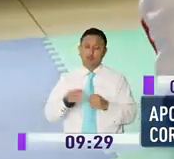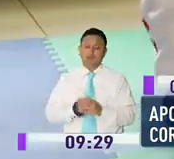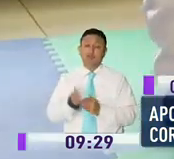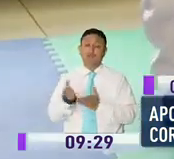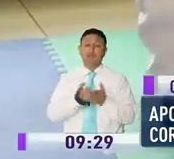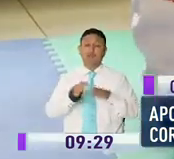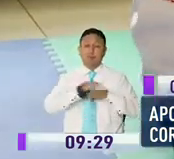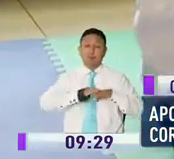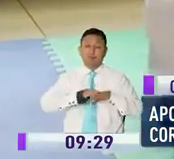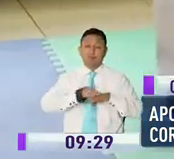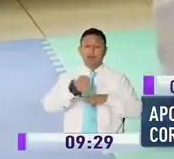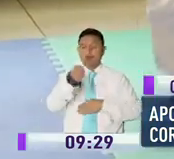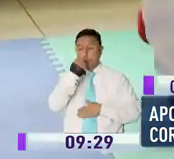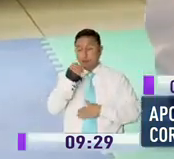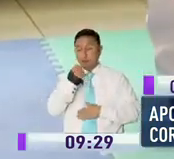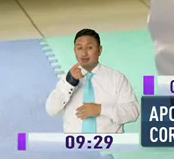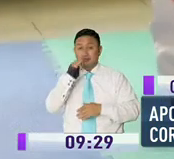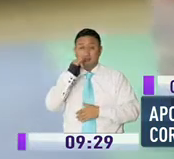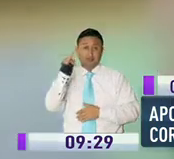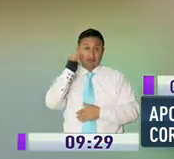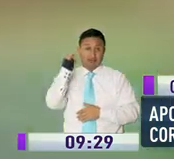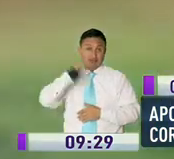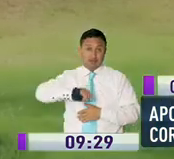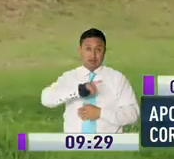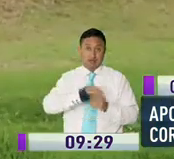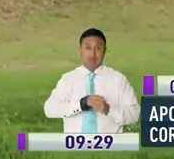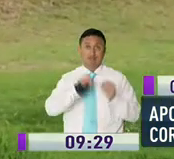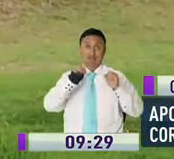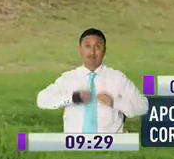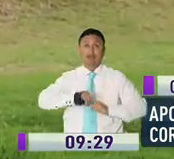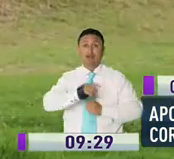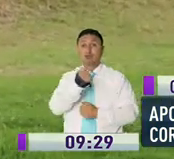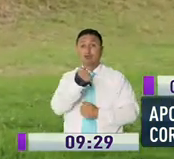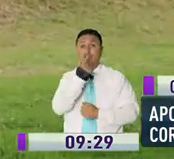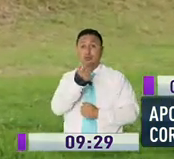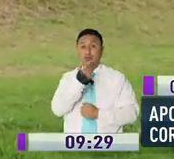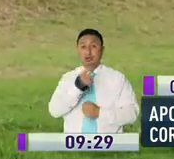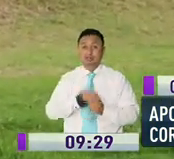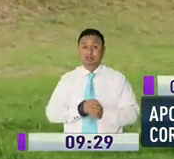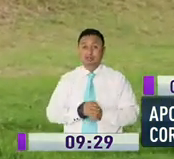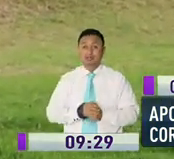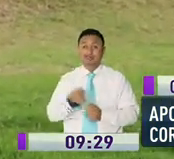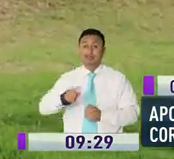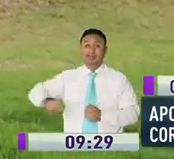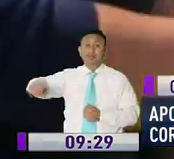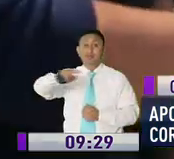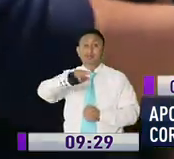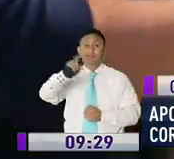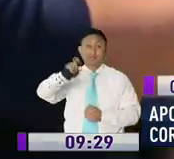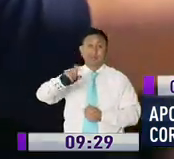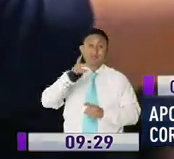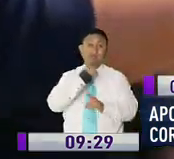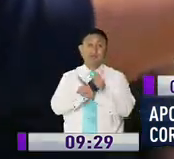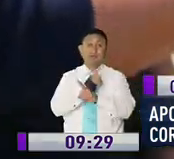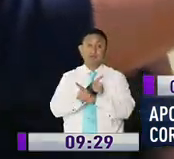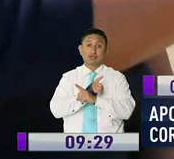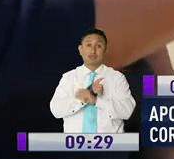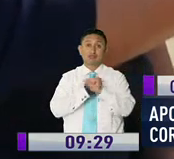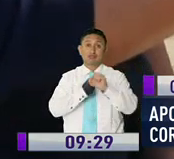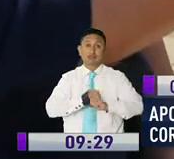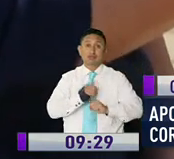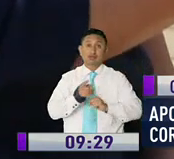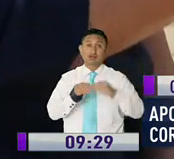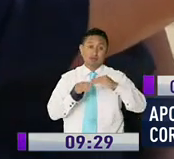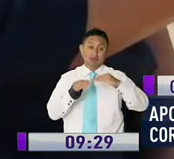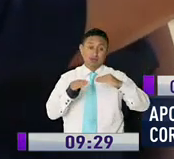servicios básicos, alimentación de los niños y niñas, además de medicamentos, pues la mayoría tienen discapacidad que va